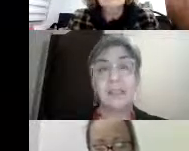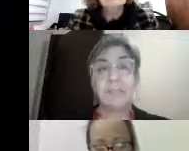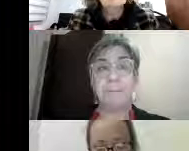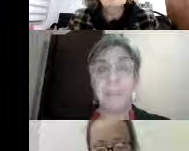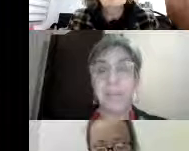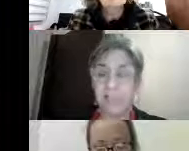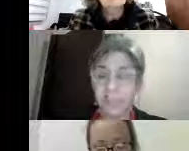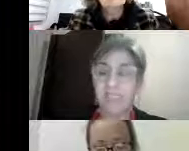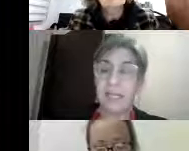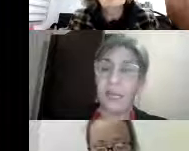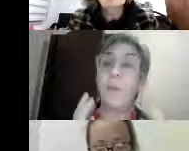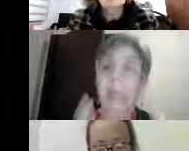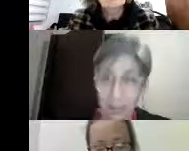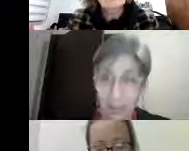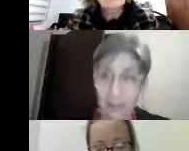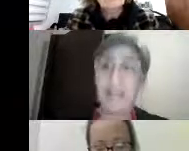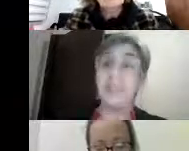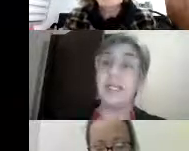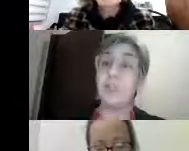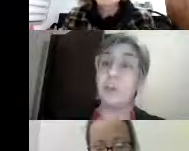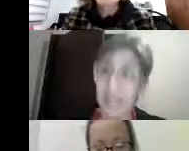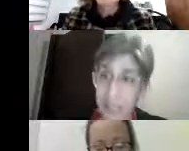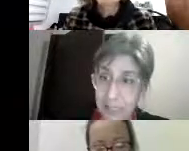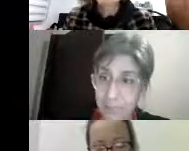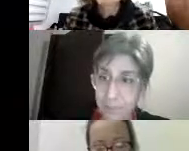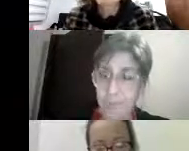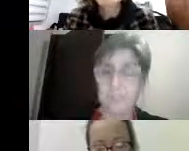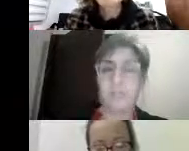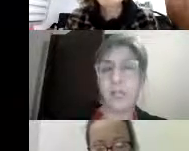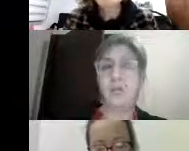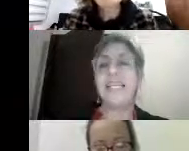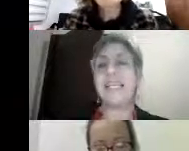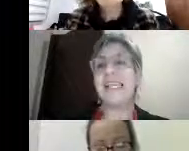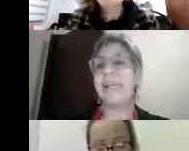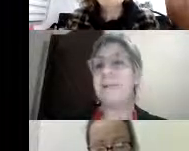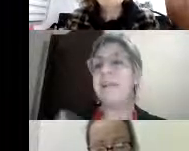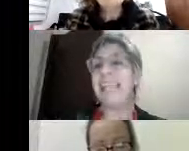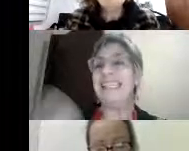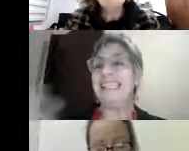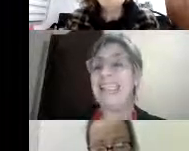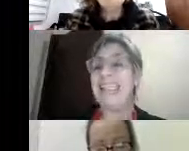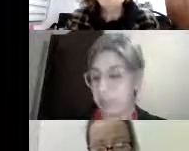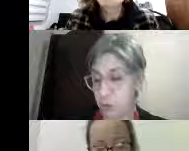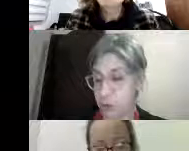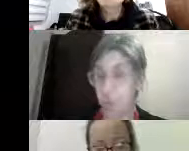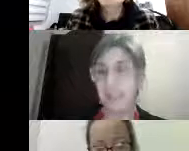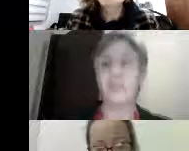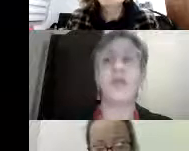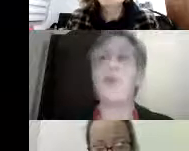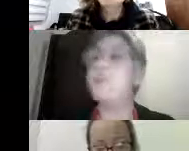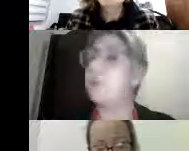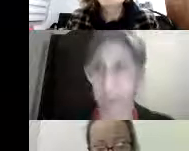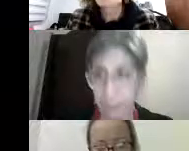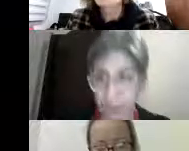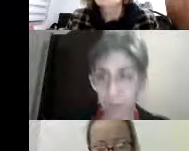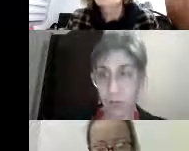sería básicamente tomar antirretrovirales. No es la misma cantidad que las personas con VIH, o sea,